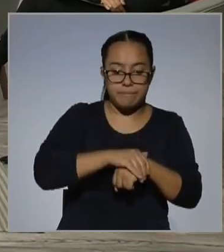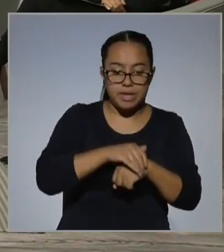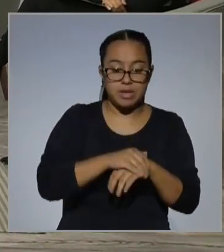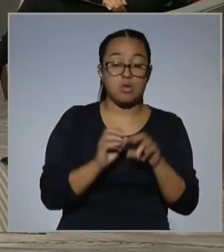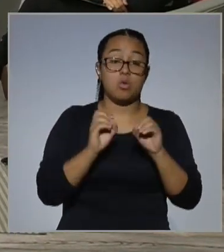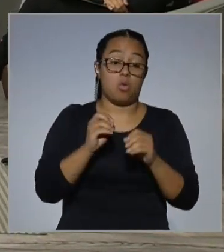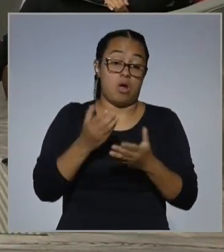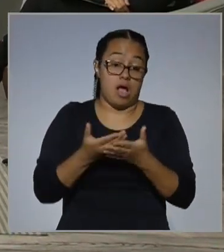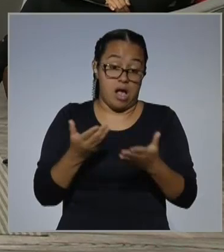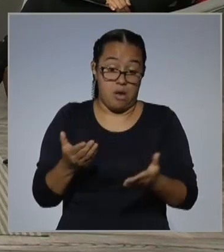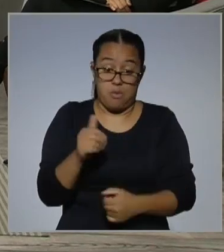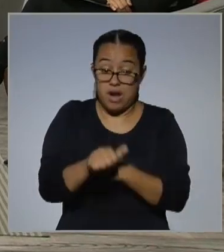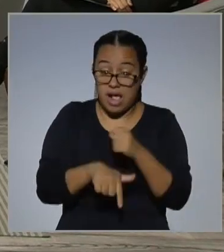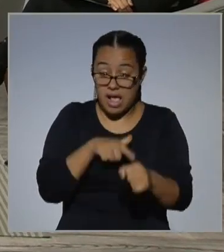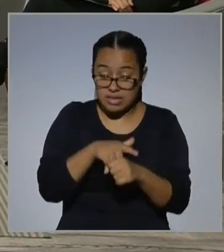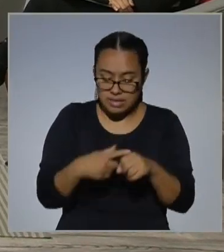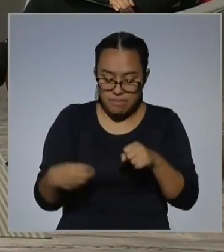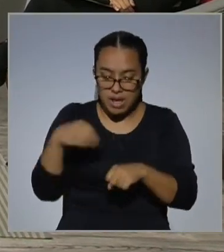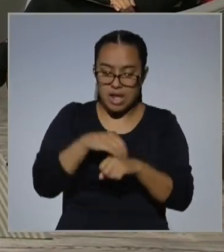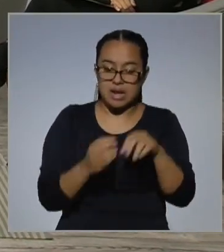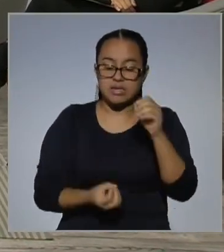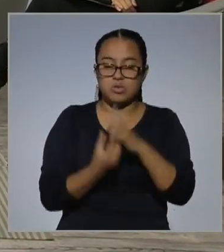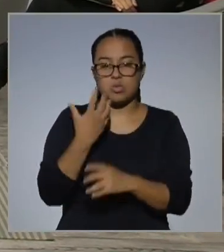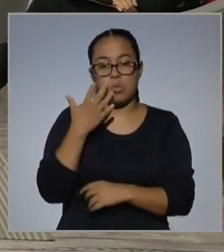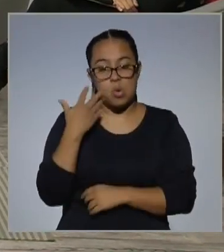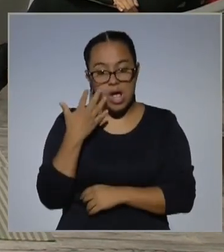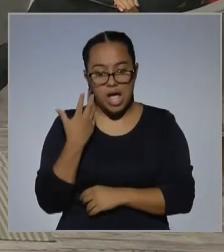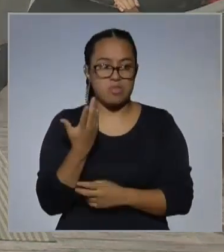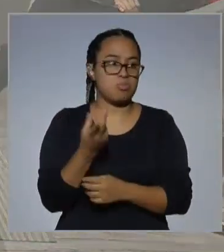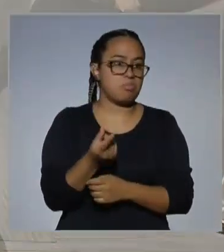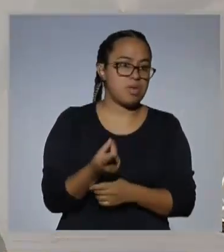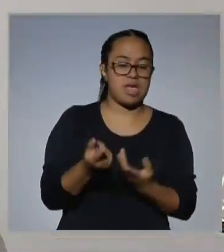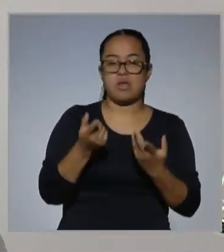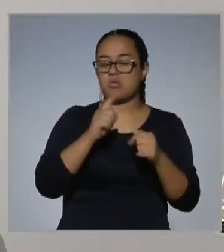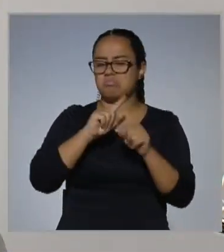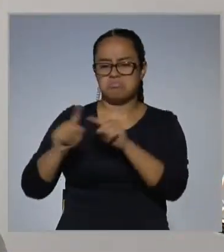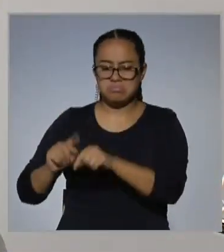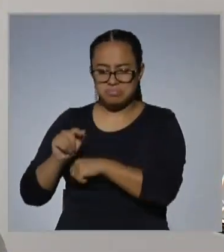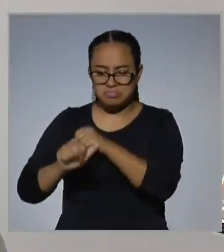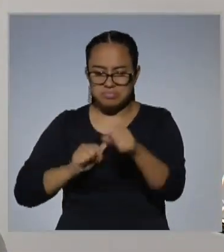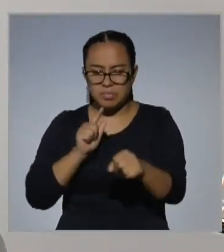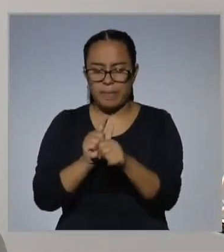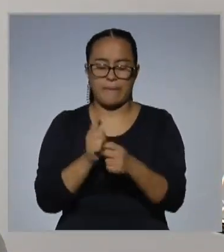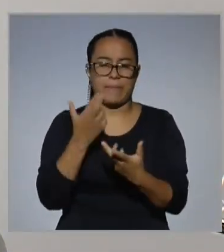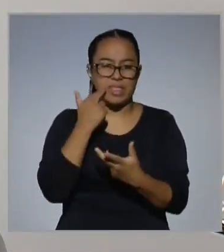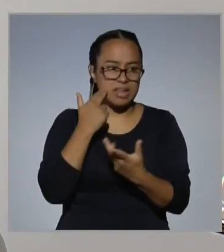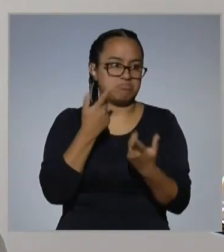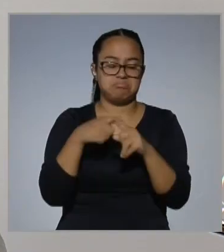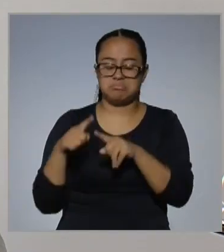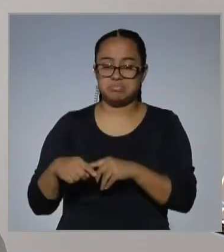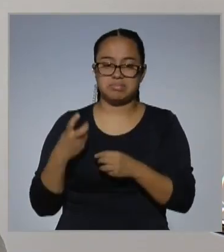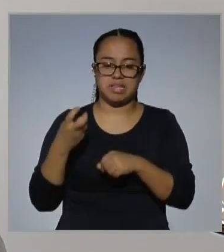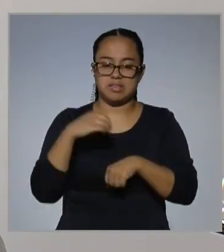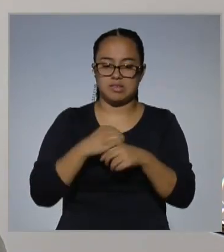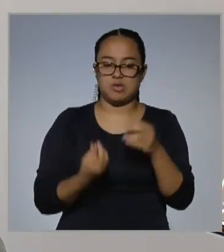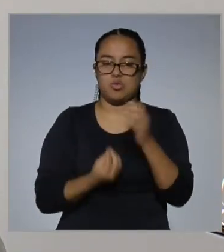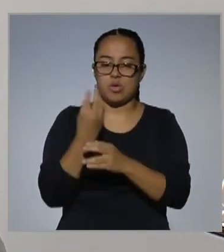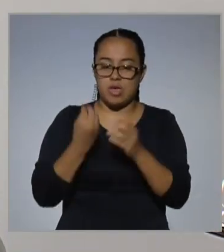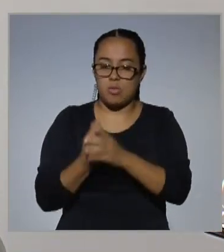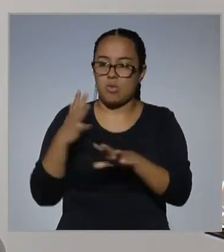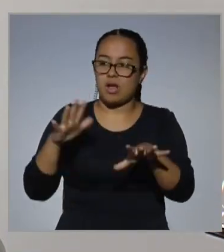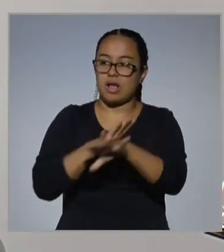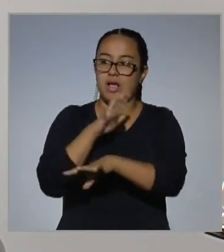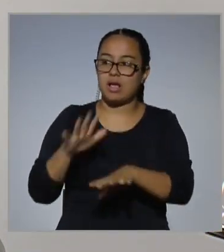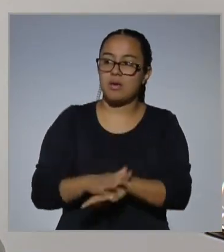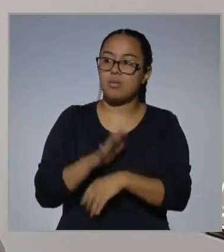incorporar mascotas, ¿no? Sí. O sea, esa tradición se va renovando con respecto a el